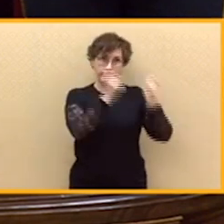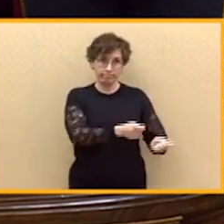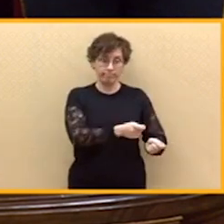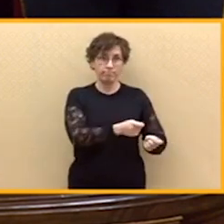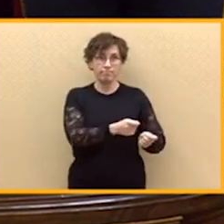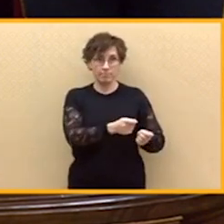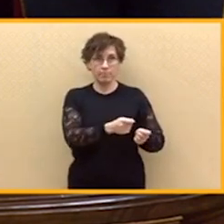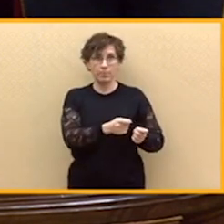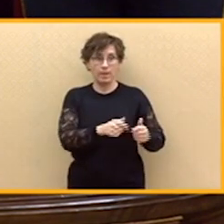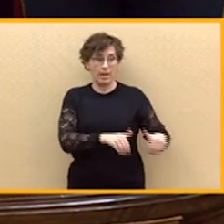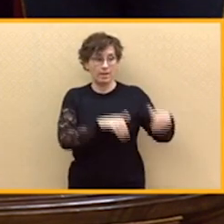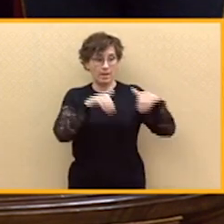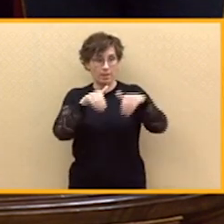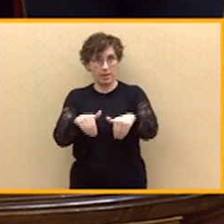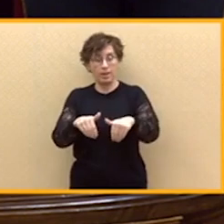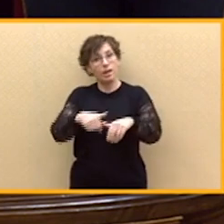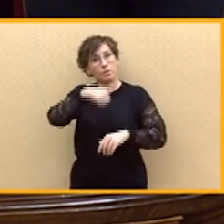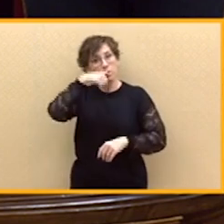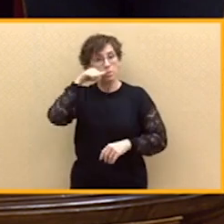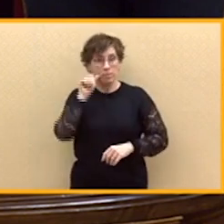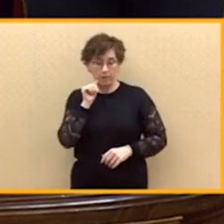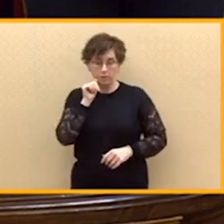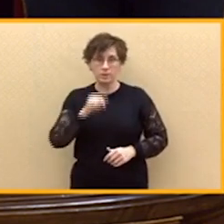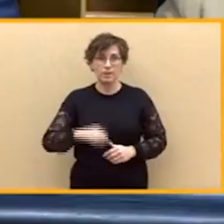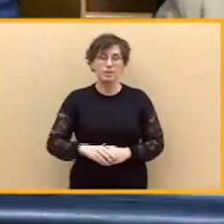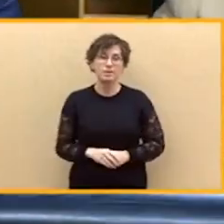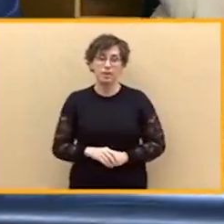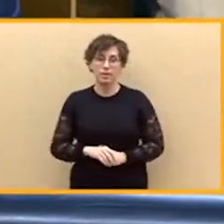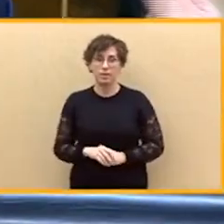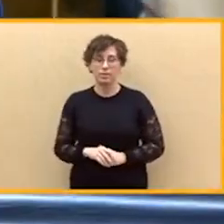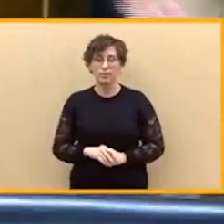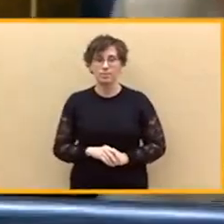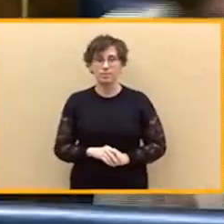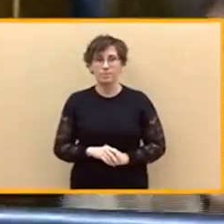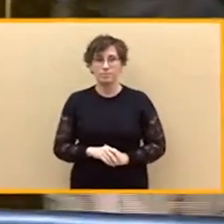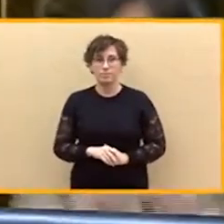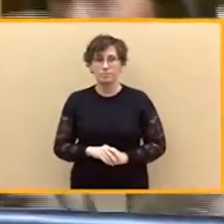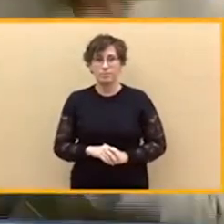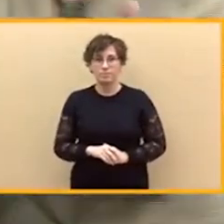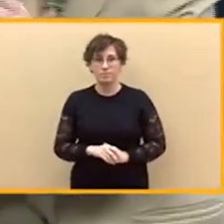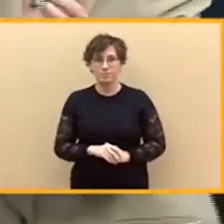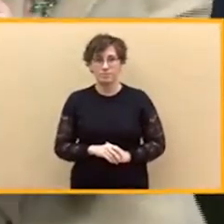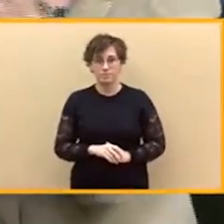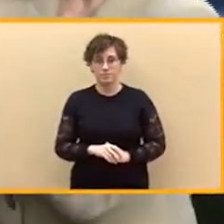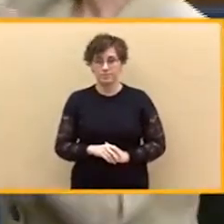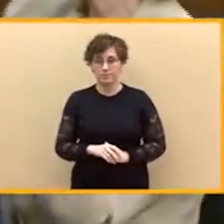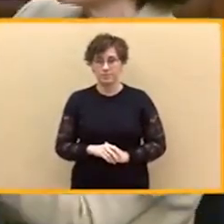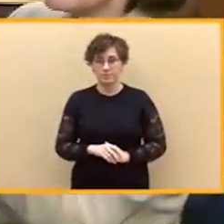al candidato don Pedro Sánchez Pérez Castejón,